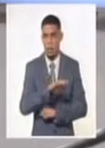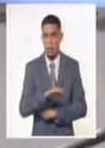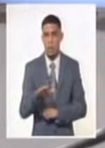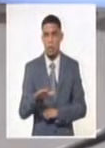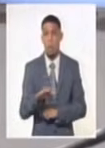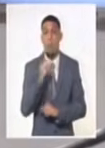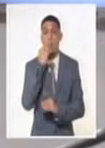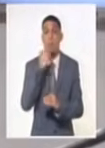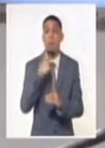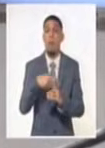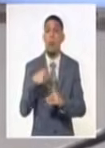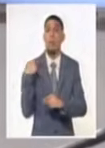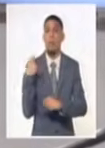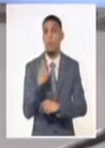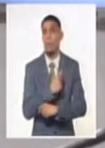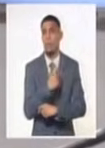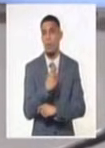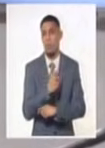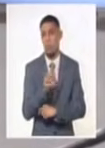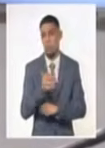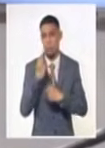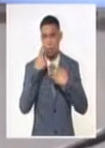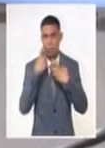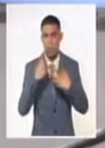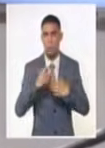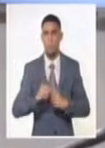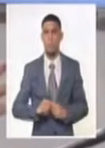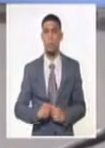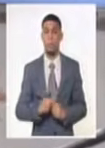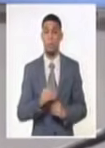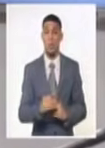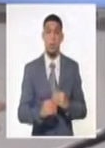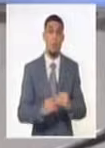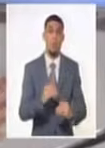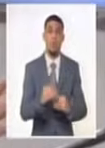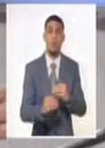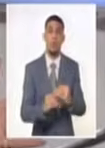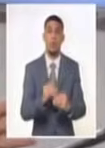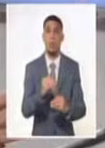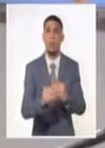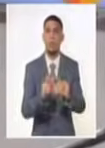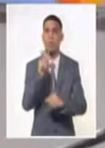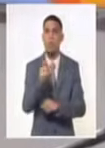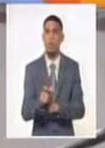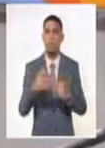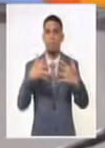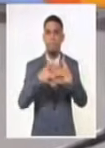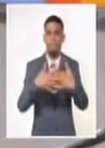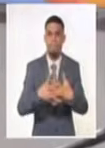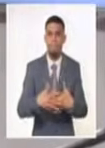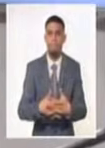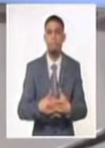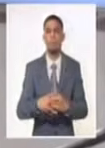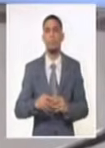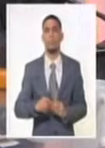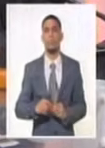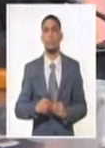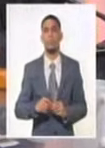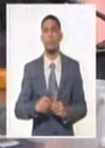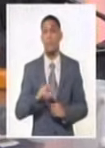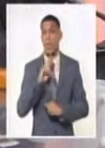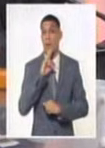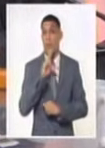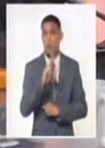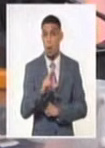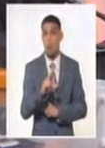sino porque realmente, como te digo, en un proceso humano de comunicación entre personas vivas, solamente la respuesta